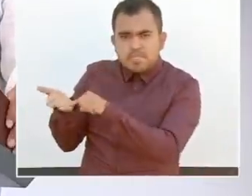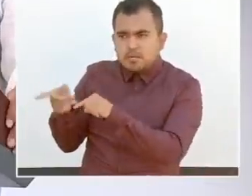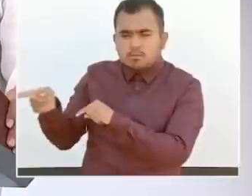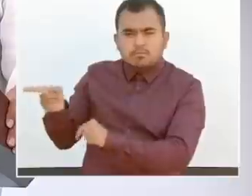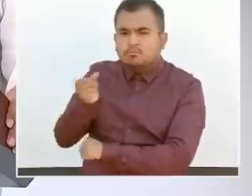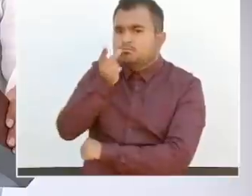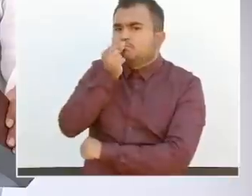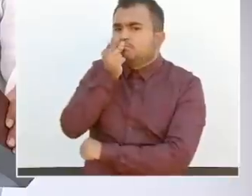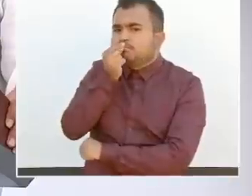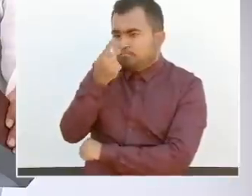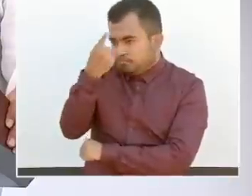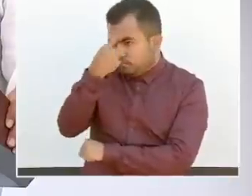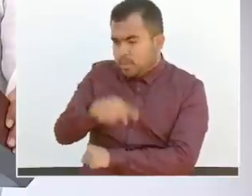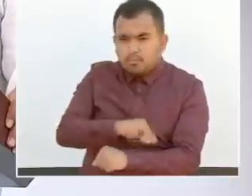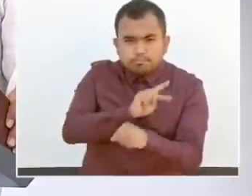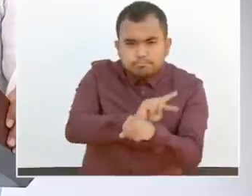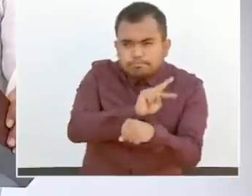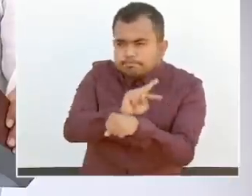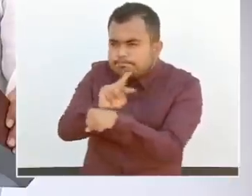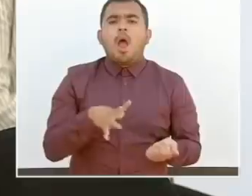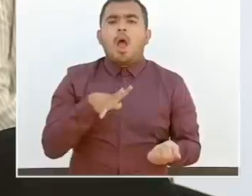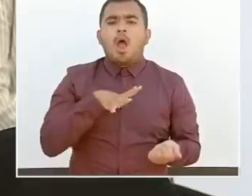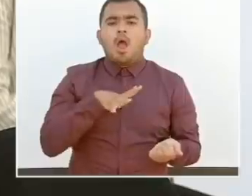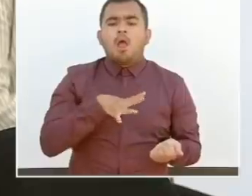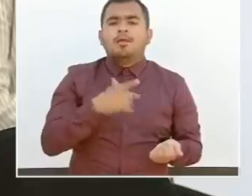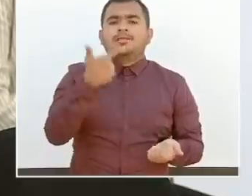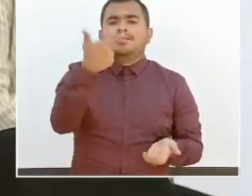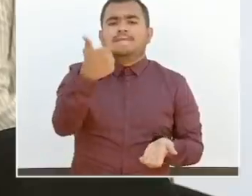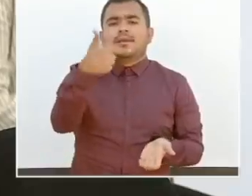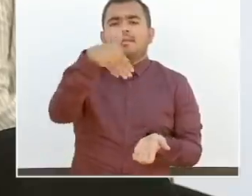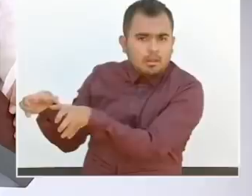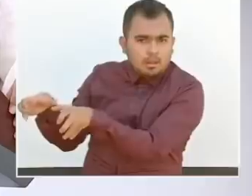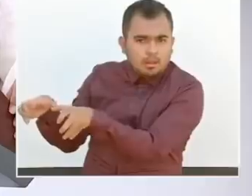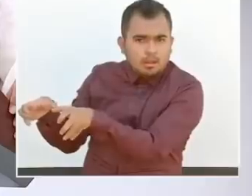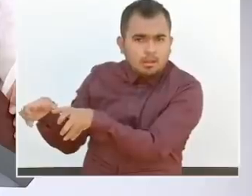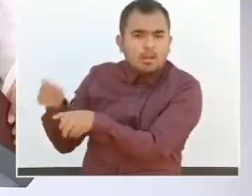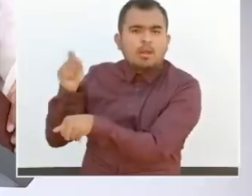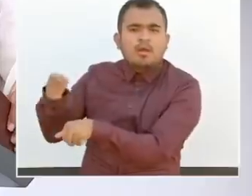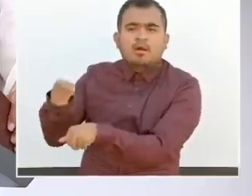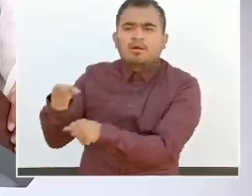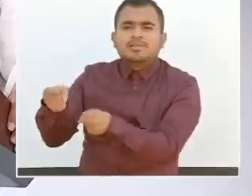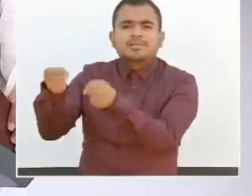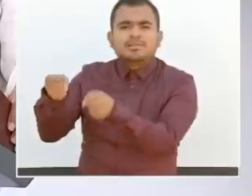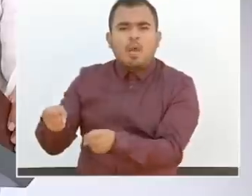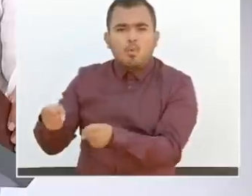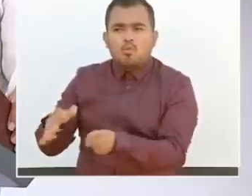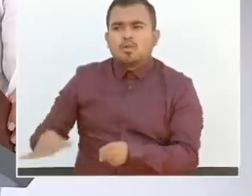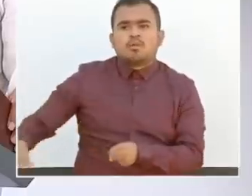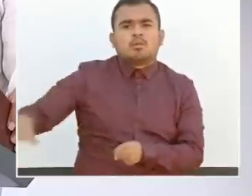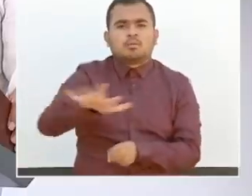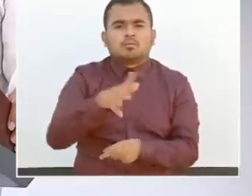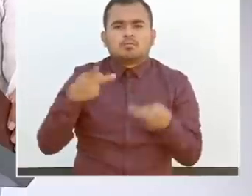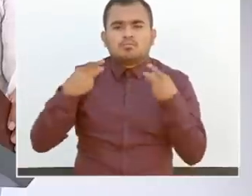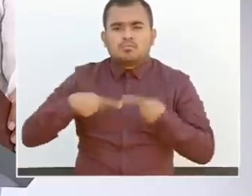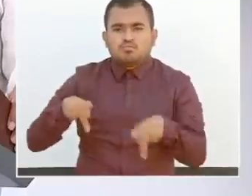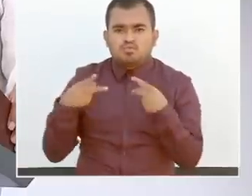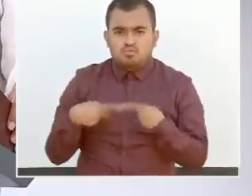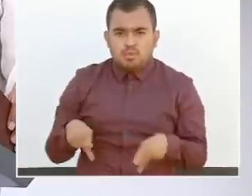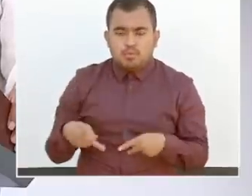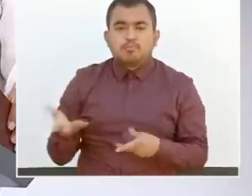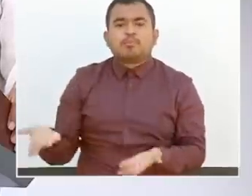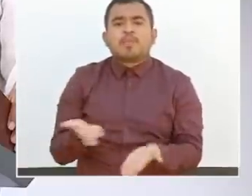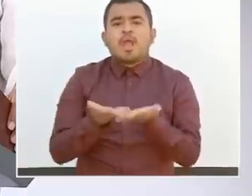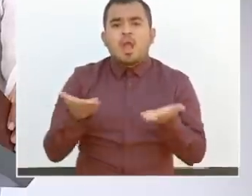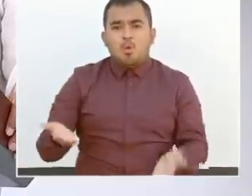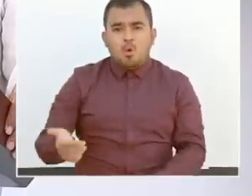elementos para la operación de la seguridad pública. Ahora la Guardia